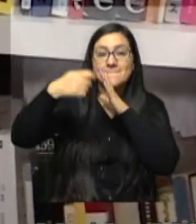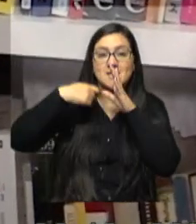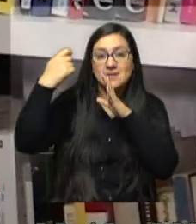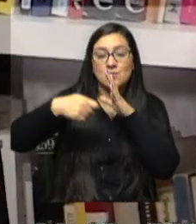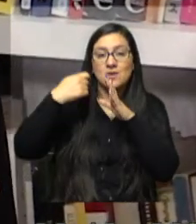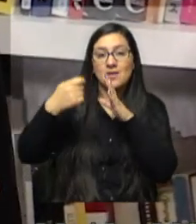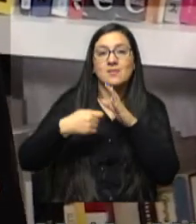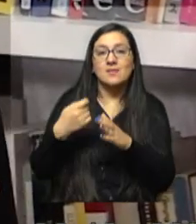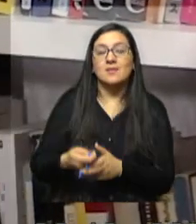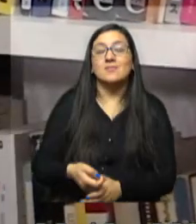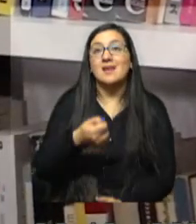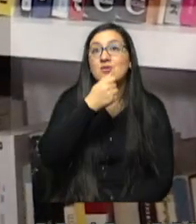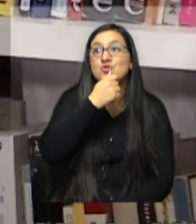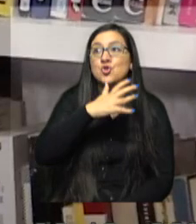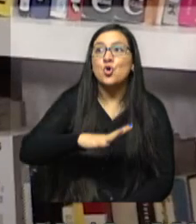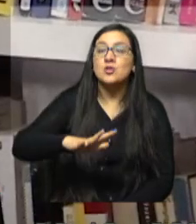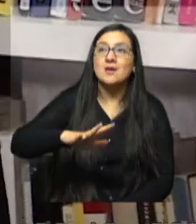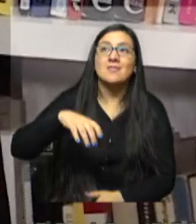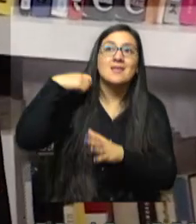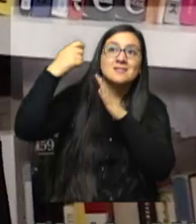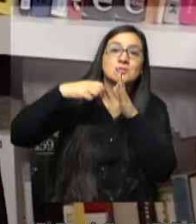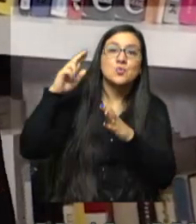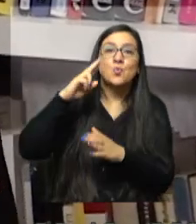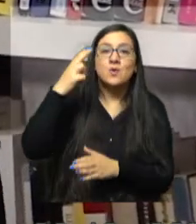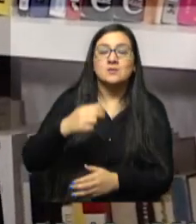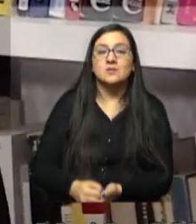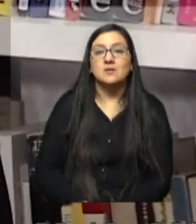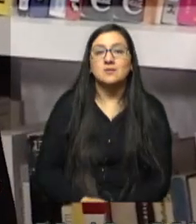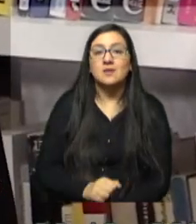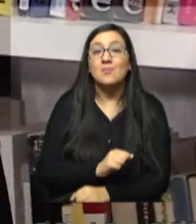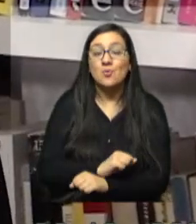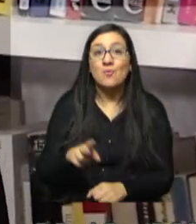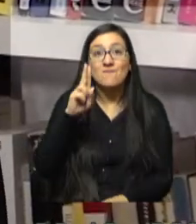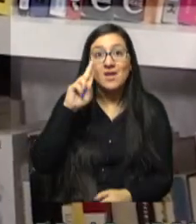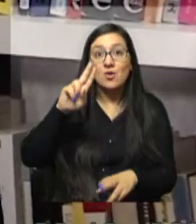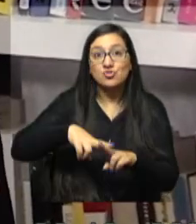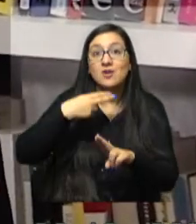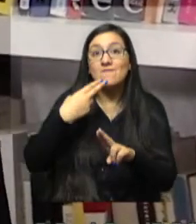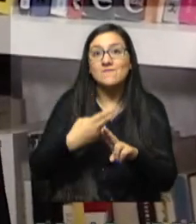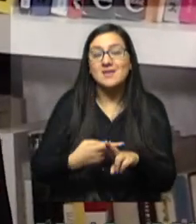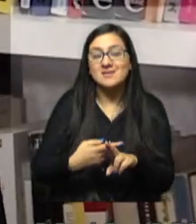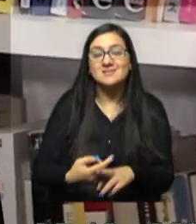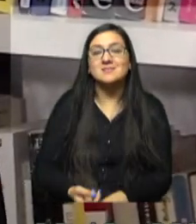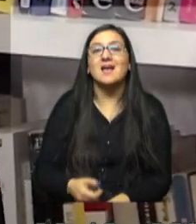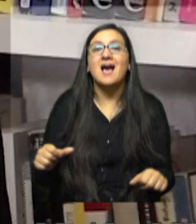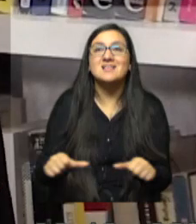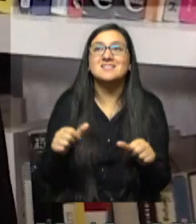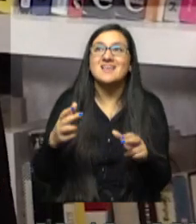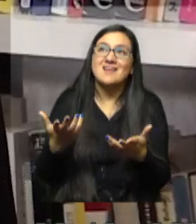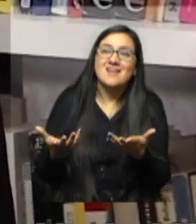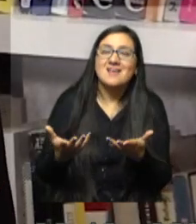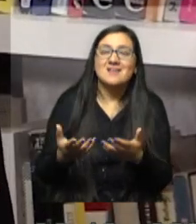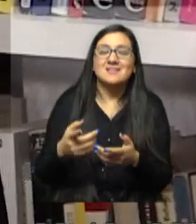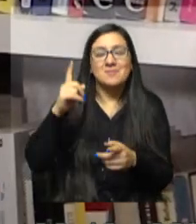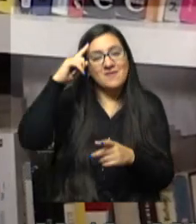emblemática de la historia del cine uruguayo, que podemos volver a verla, reinterpretarla,